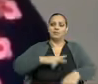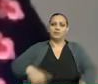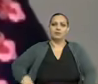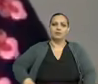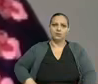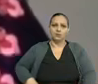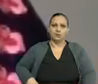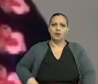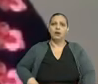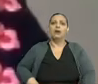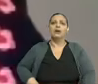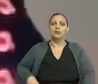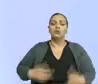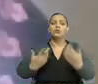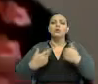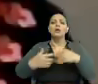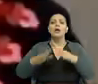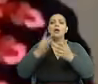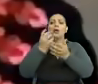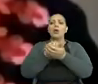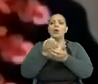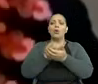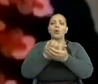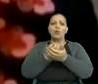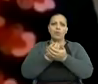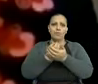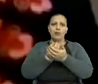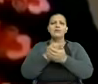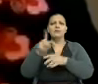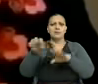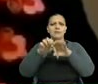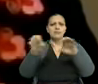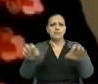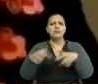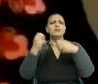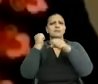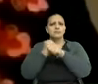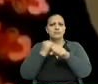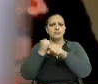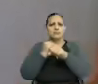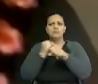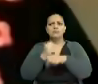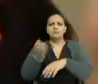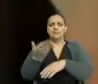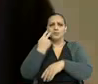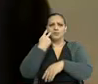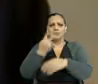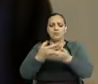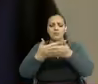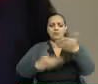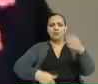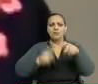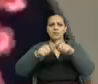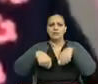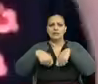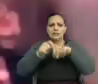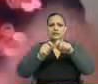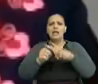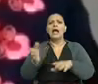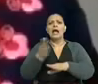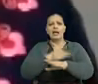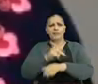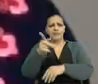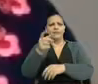la certificación al momento de la contratación por el Servicio de Rentas Internas que está habilitada esto. Por ¿qué lo empresa caso, es,